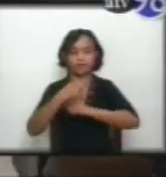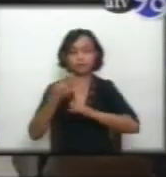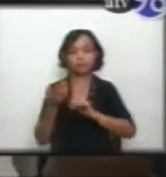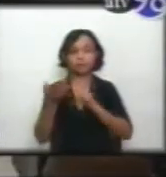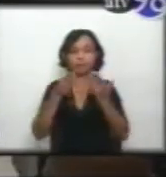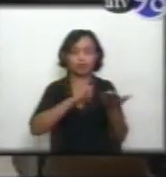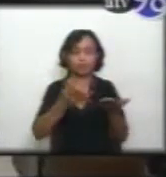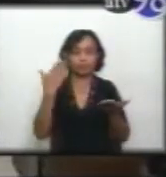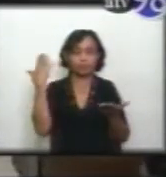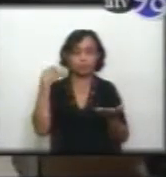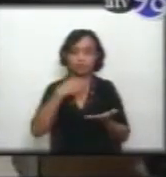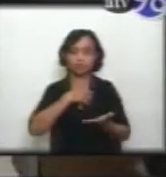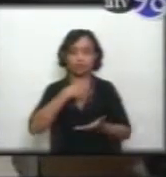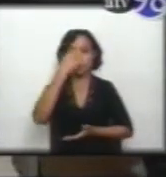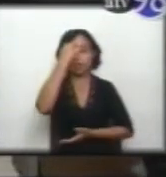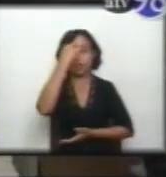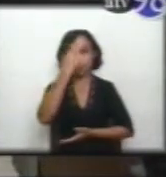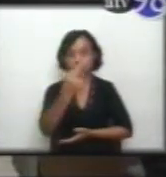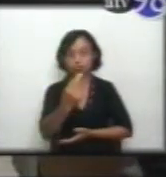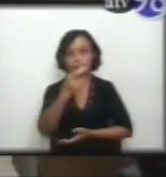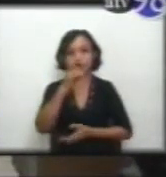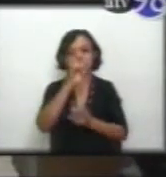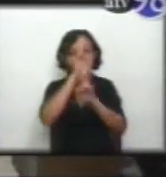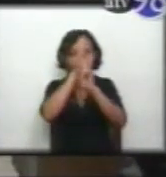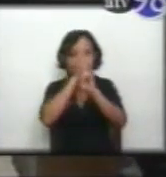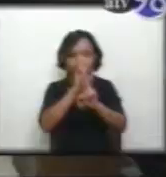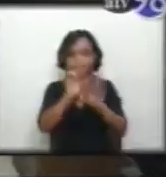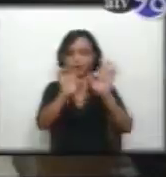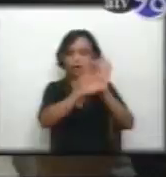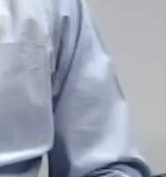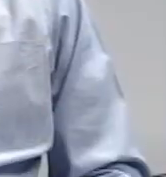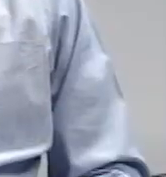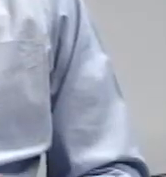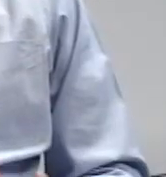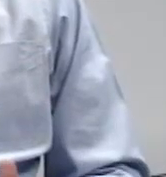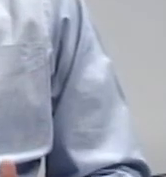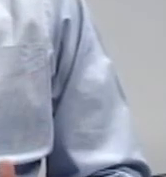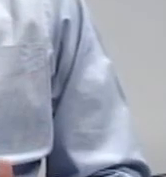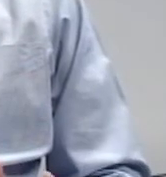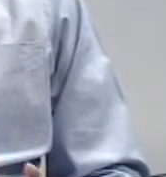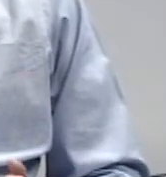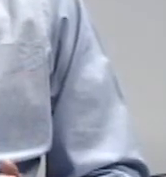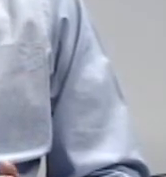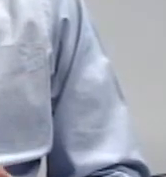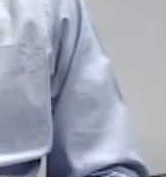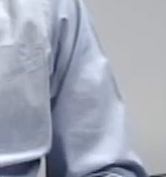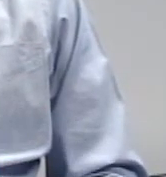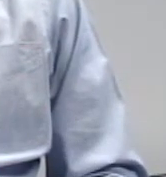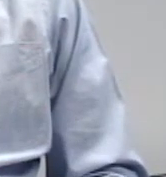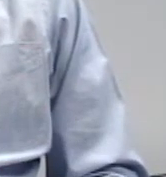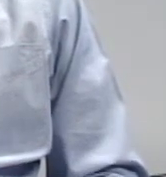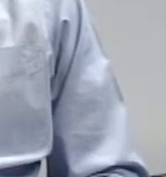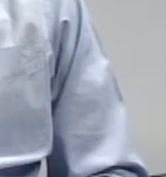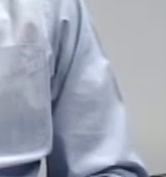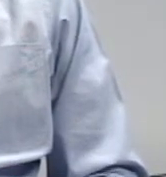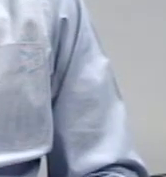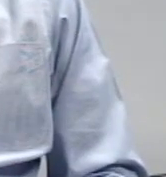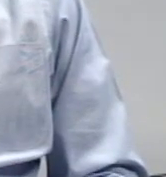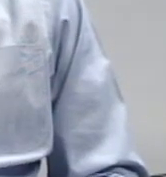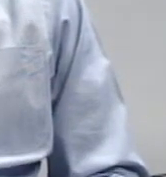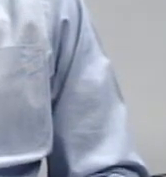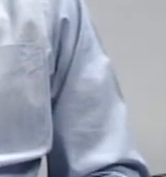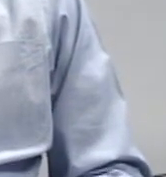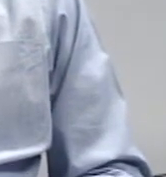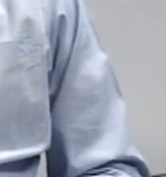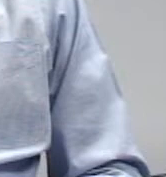ex magistrada suplente del Consejo Supremo Electoral, y la exdiputada del PLC María Dolores